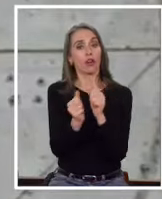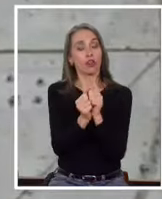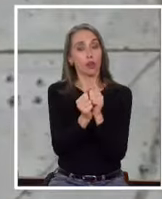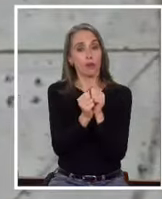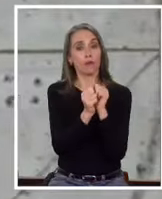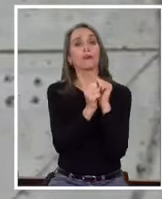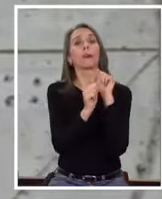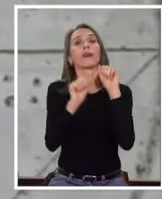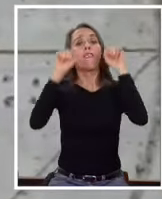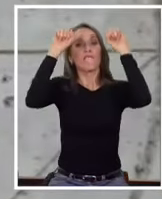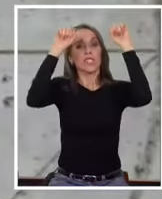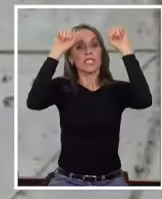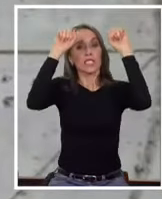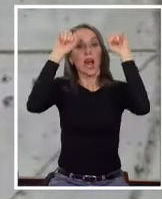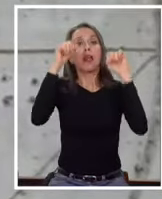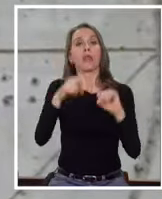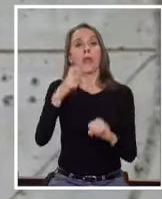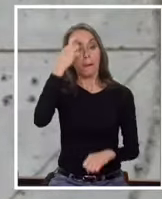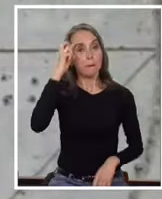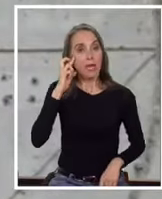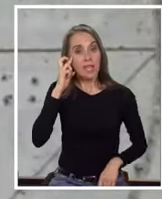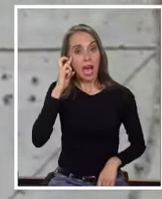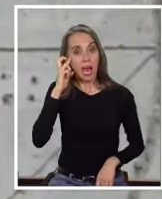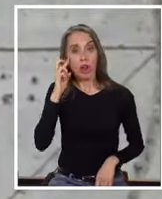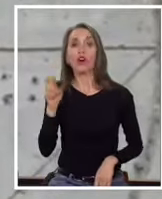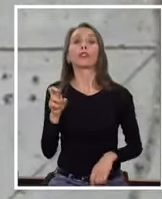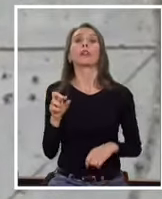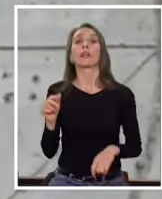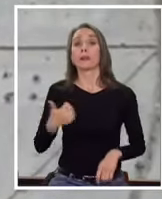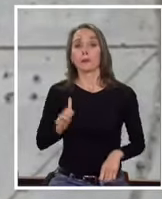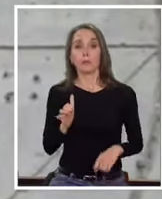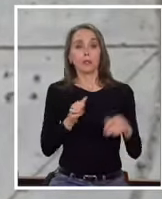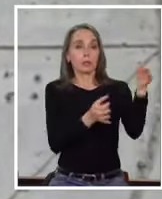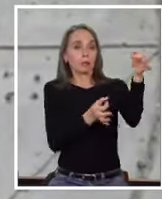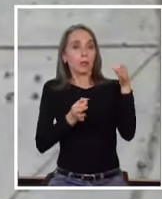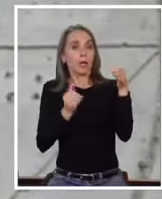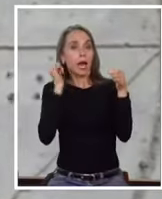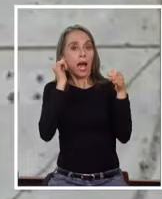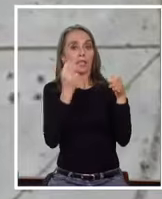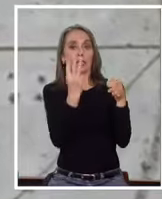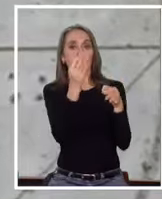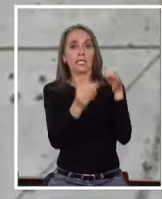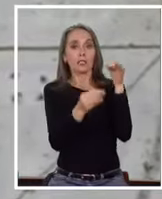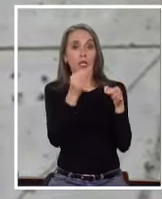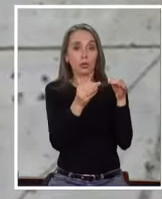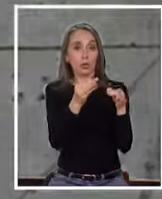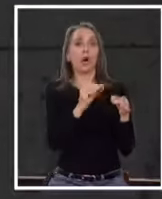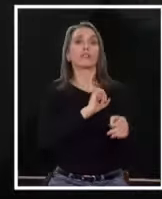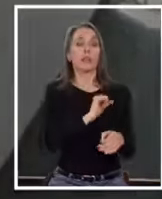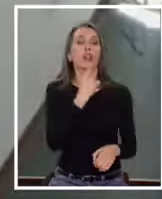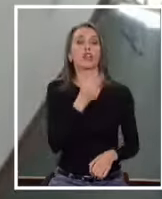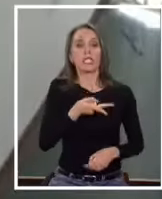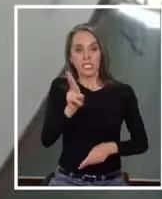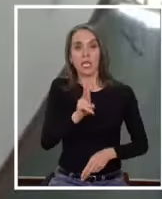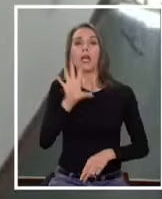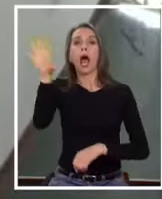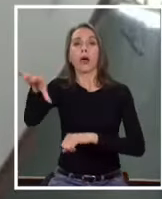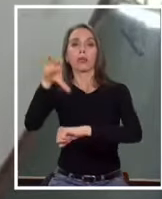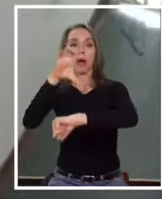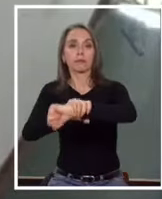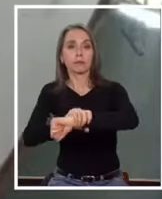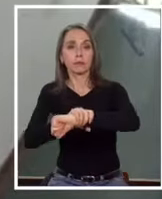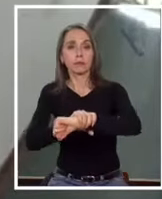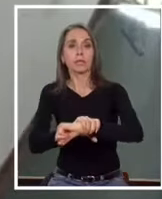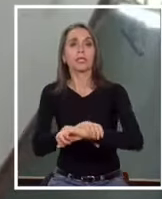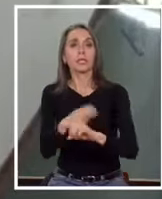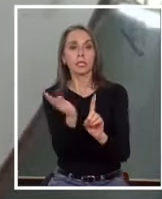de Peñalolén, dieron cumplimiento a una orden de detención verbal emanada el día de ayer por el 13 Juzgado de Garantía de Santiago. Fue formalizada por los delitos